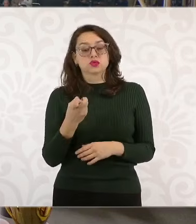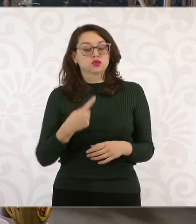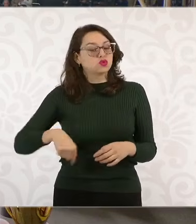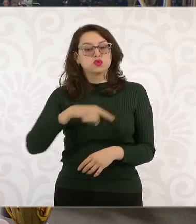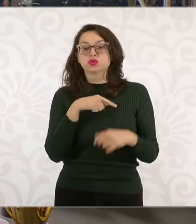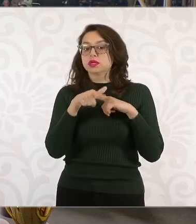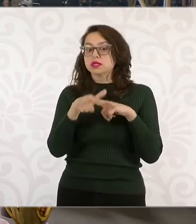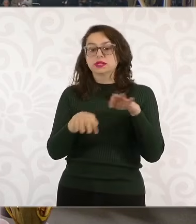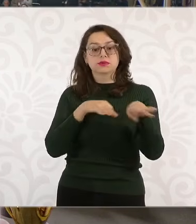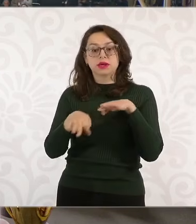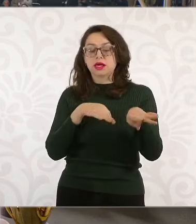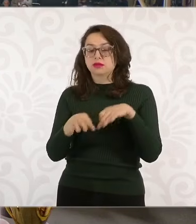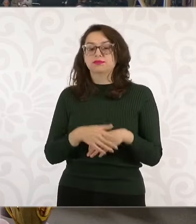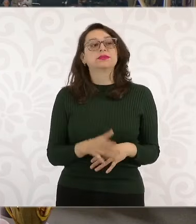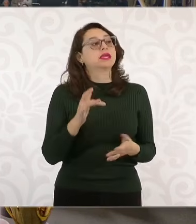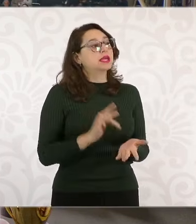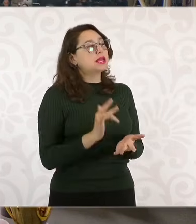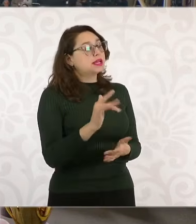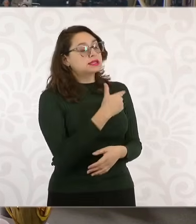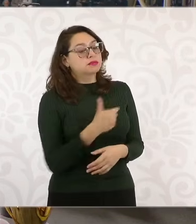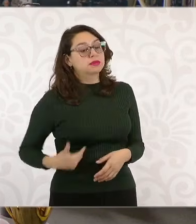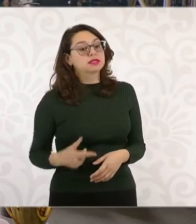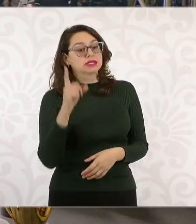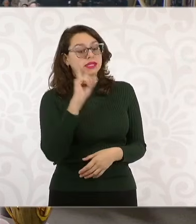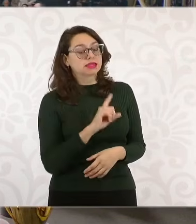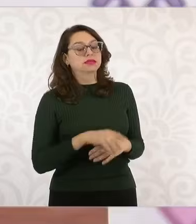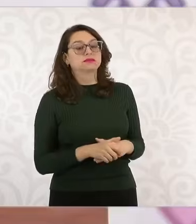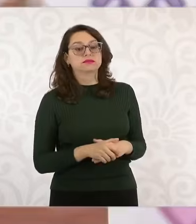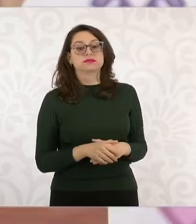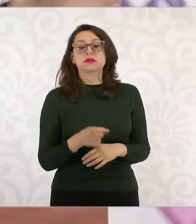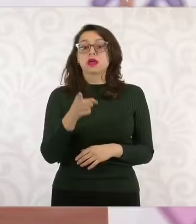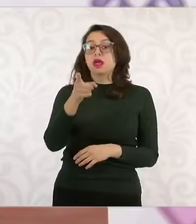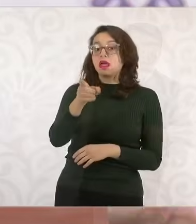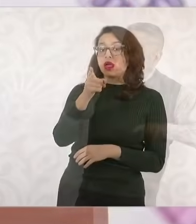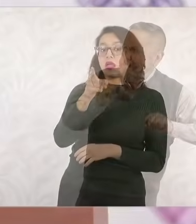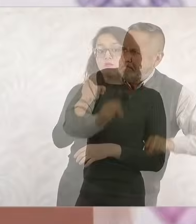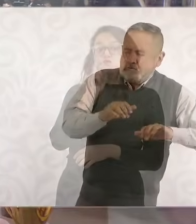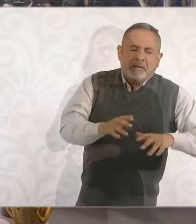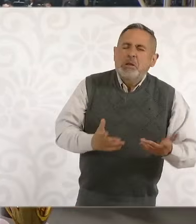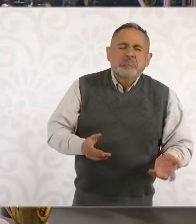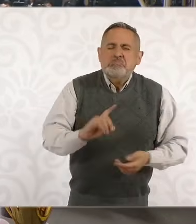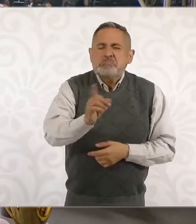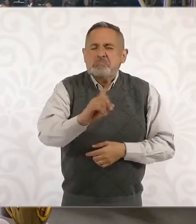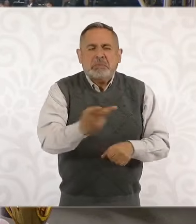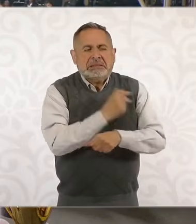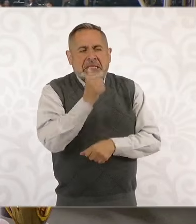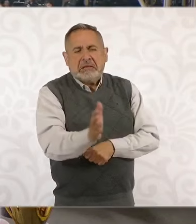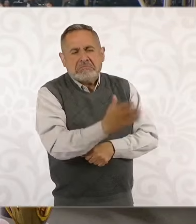días. Gracias, Presidenta. Gracias. Vamos por acá a ver ahora de este lado. Y